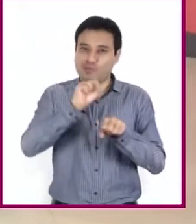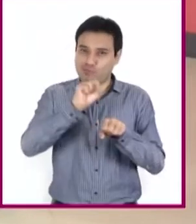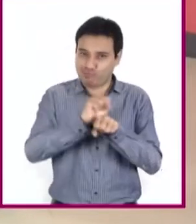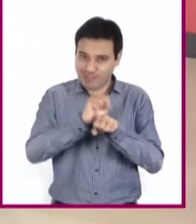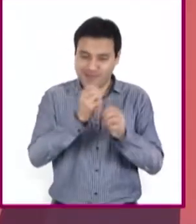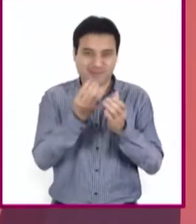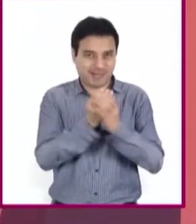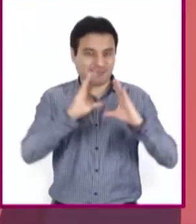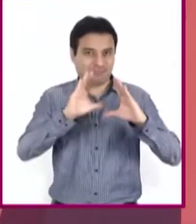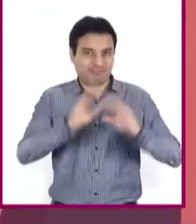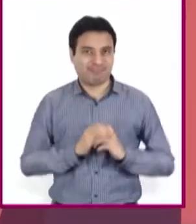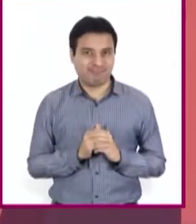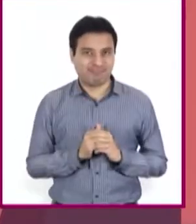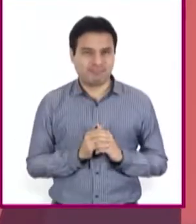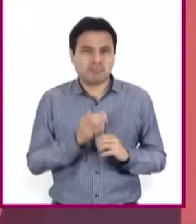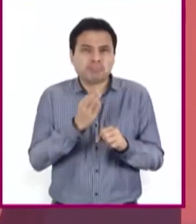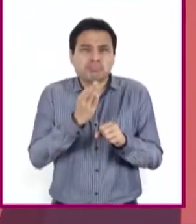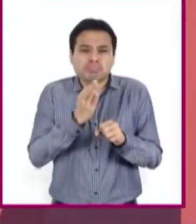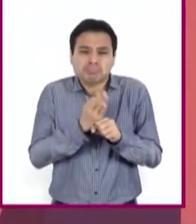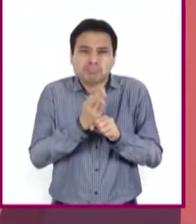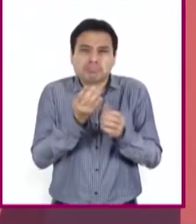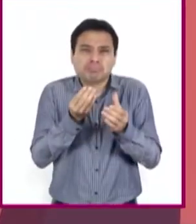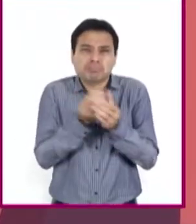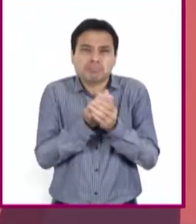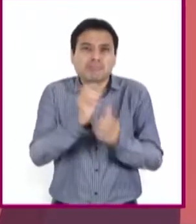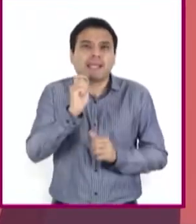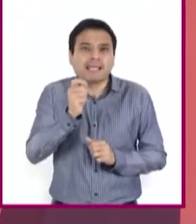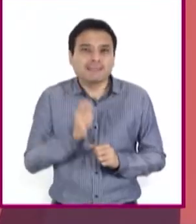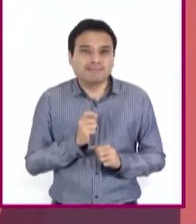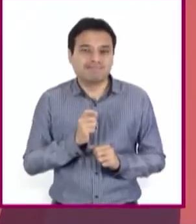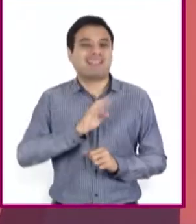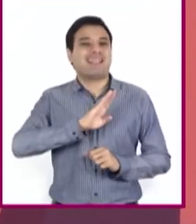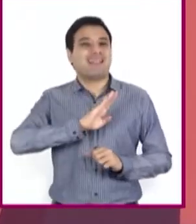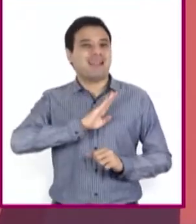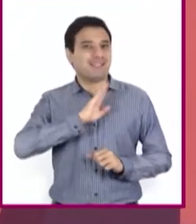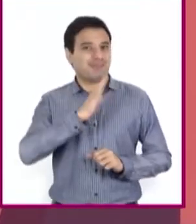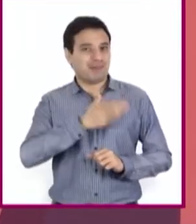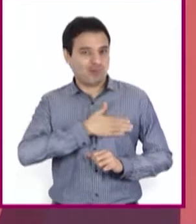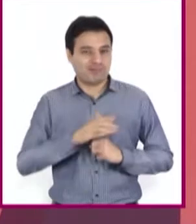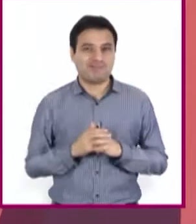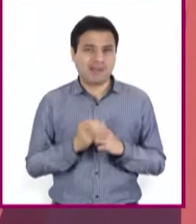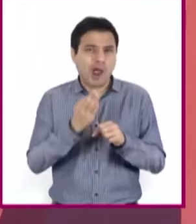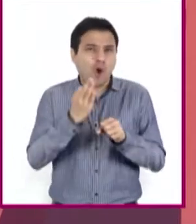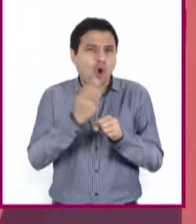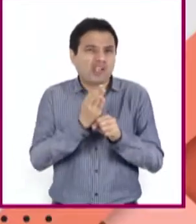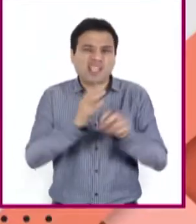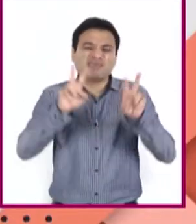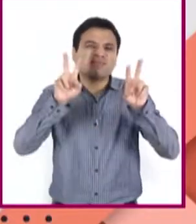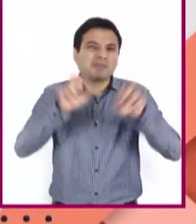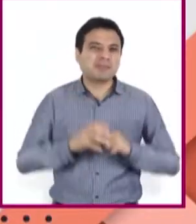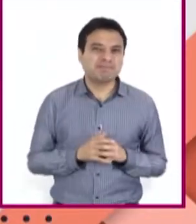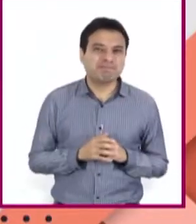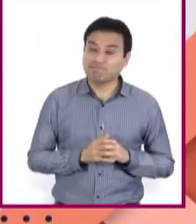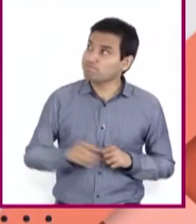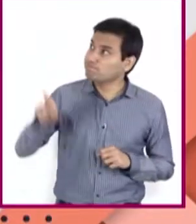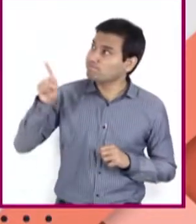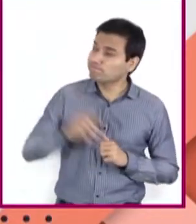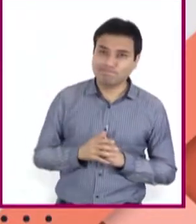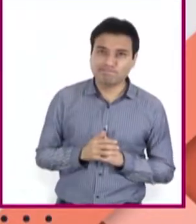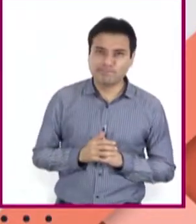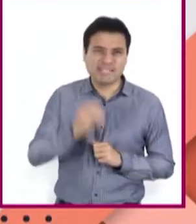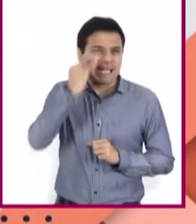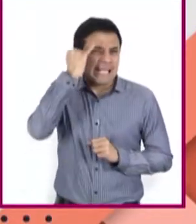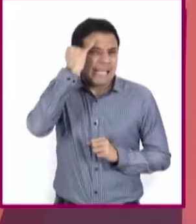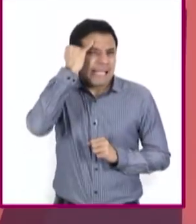La asignatura que trabajaremos es lengua materna y esta sesión lleva por título ¿Cuál es la idea